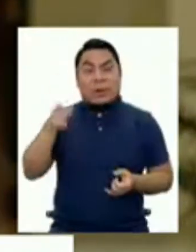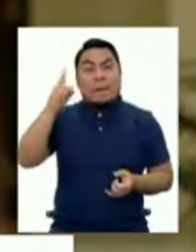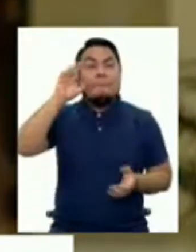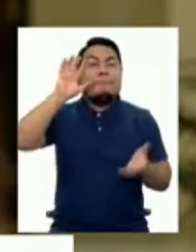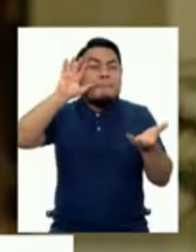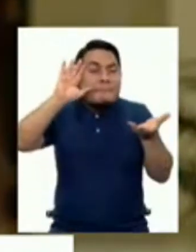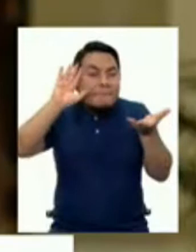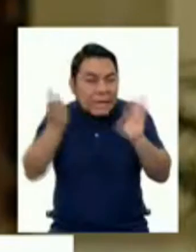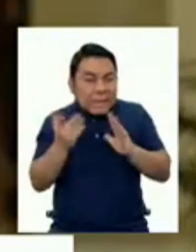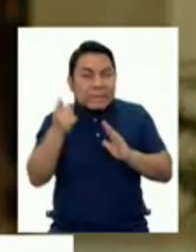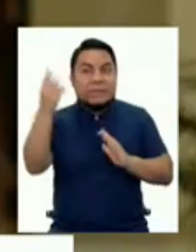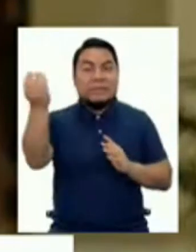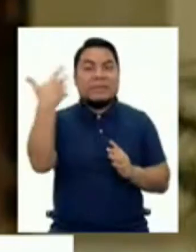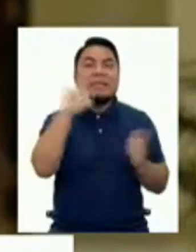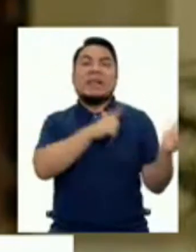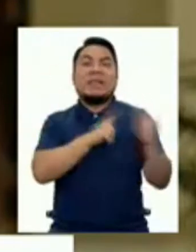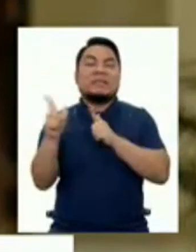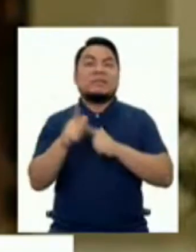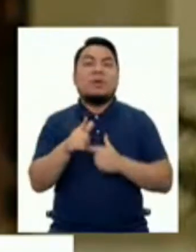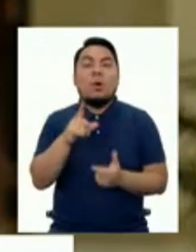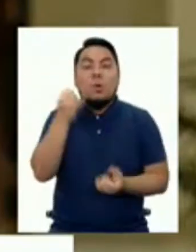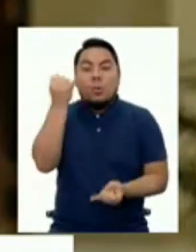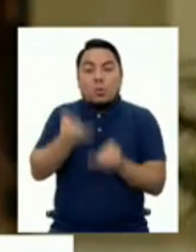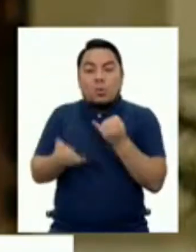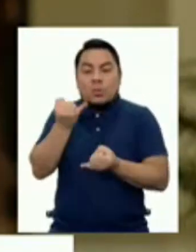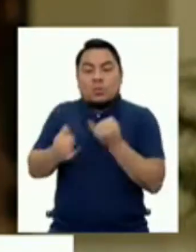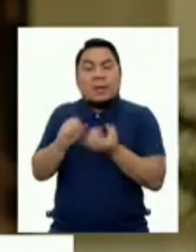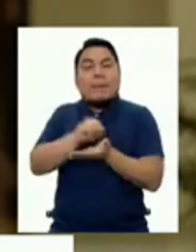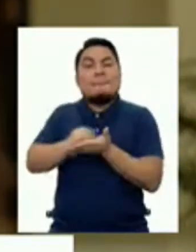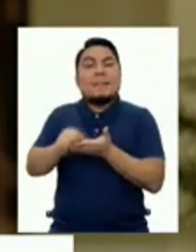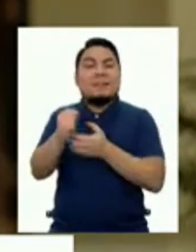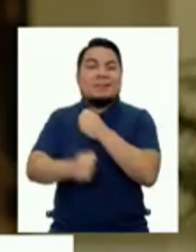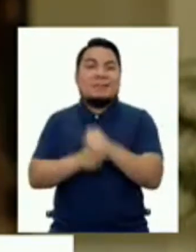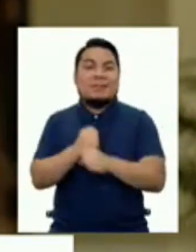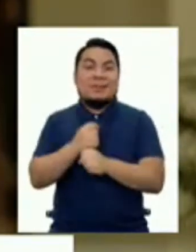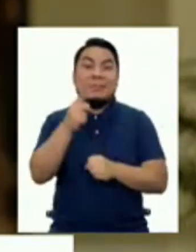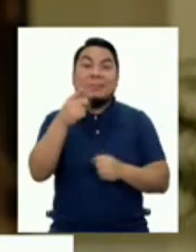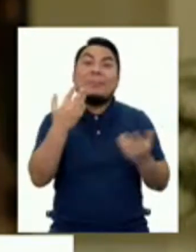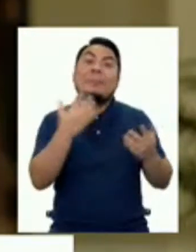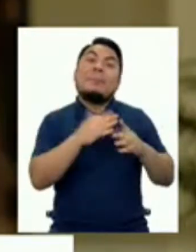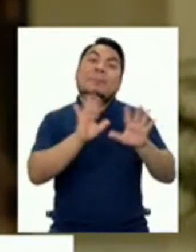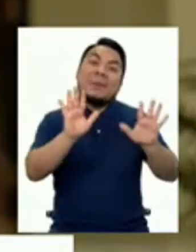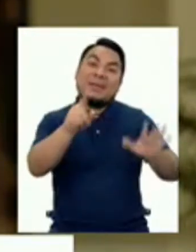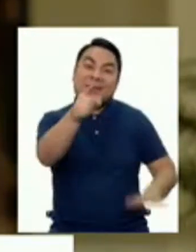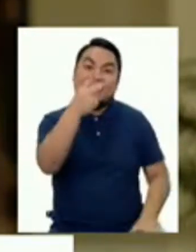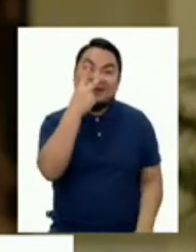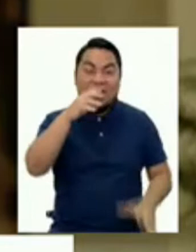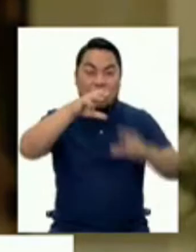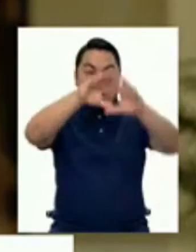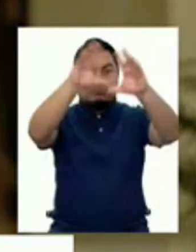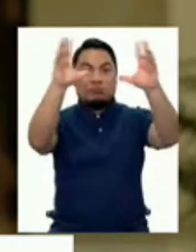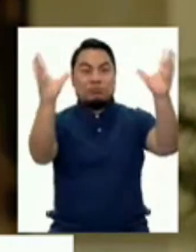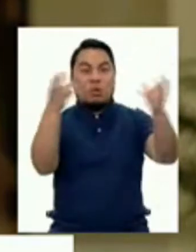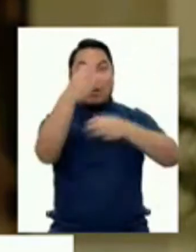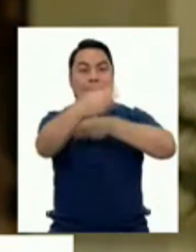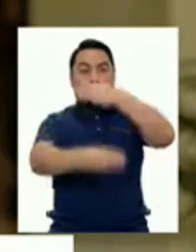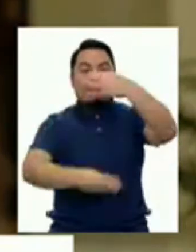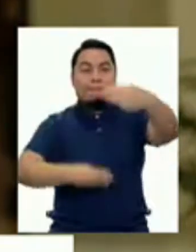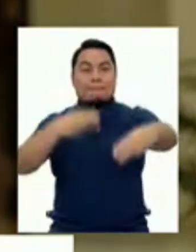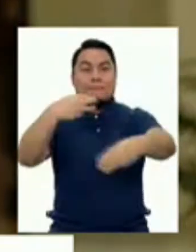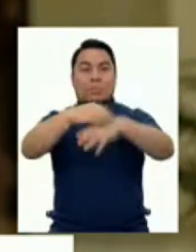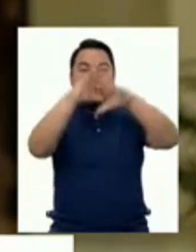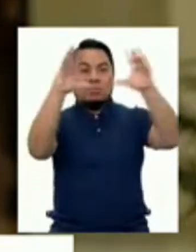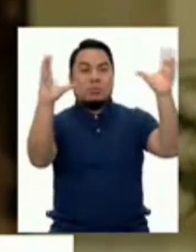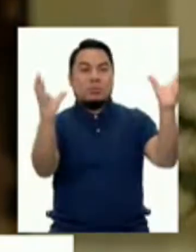este año. Pero imagínense, con más de 10 millones de infectados, con una población